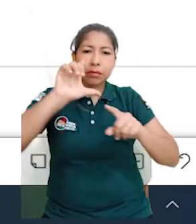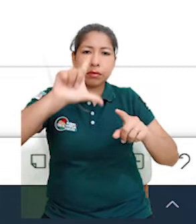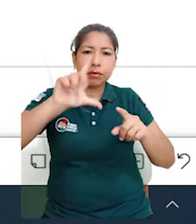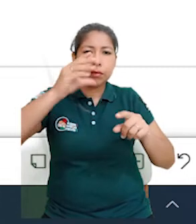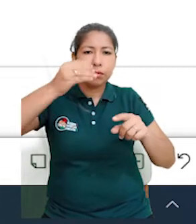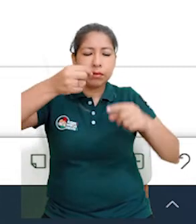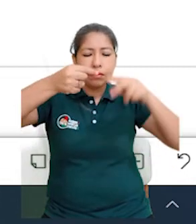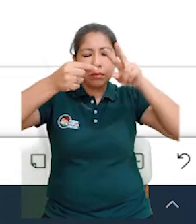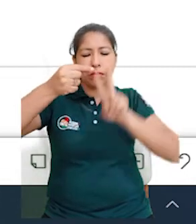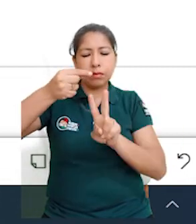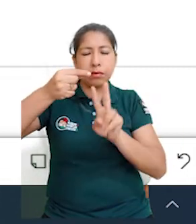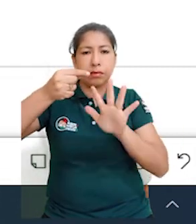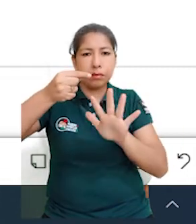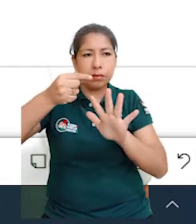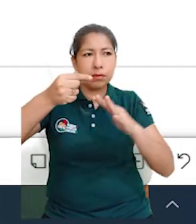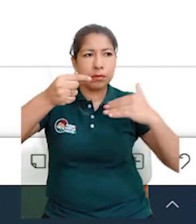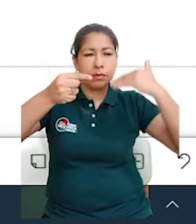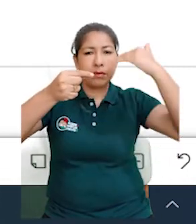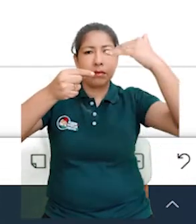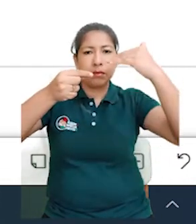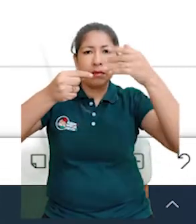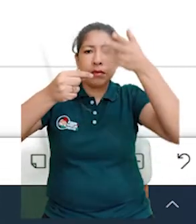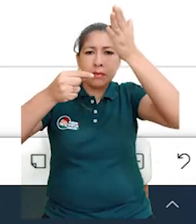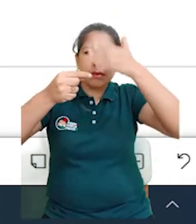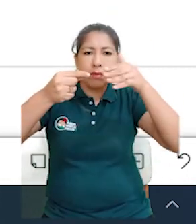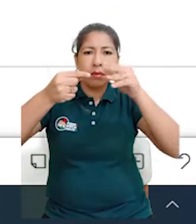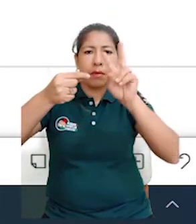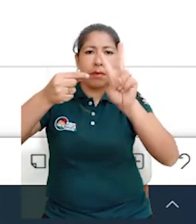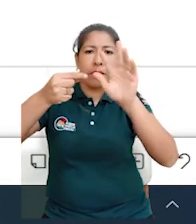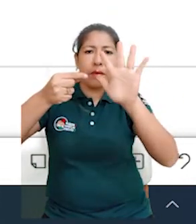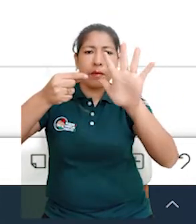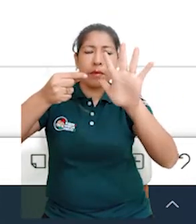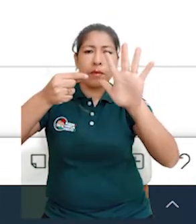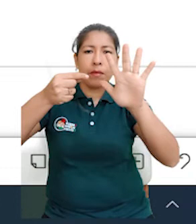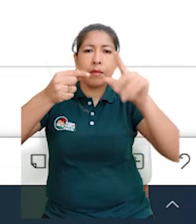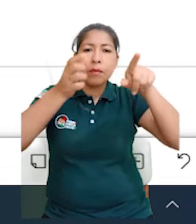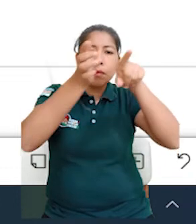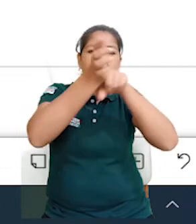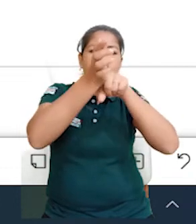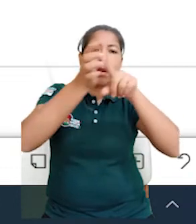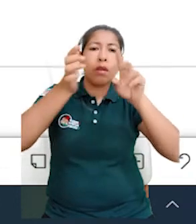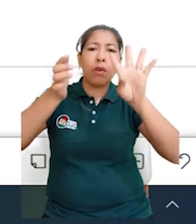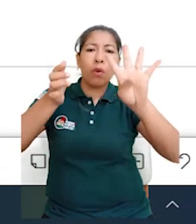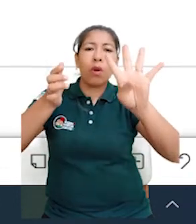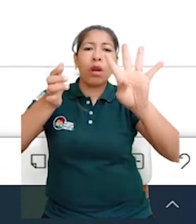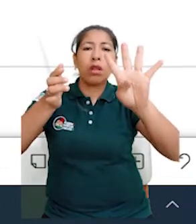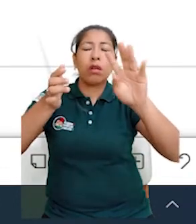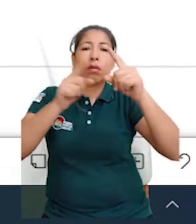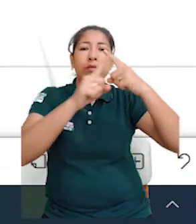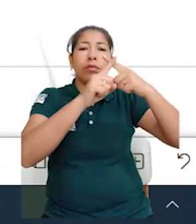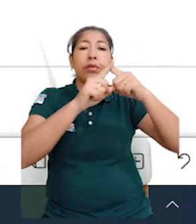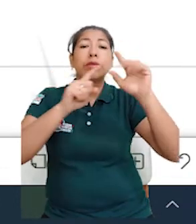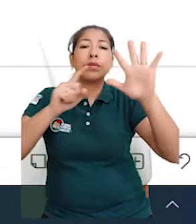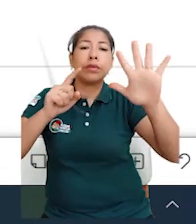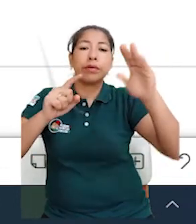el argumento que es 25 menos 4 por x. X vale 5. 5